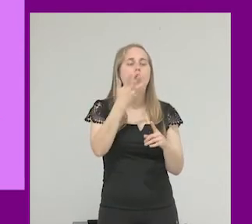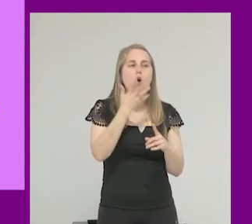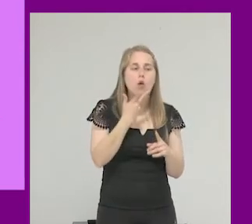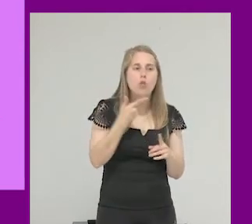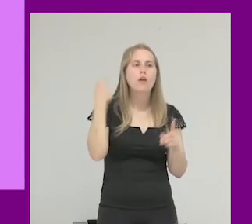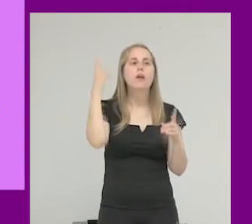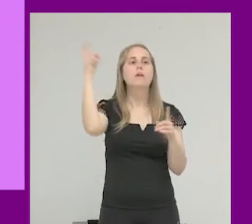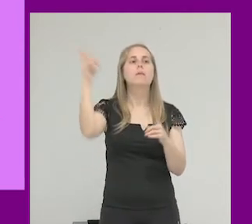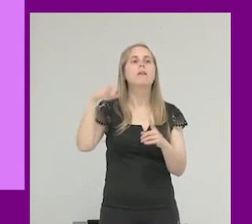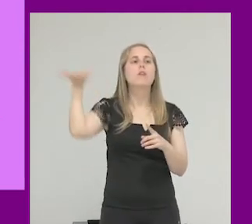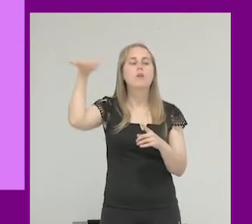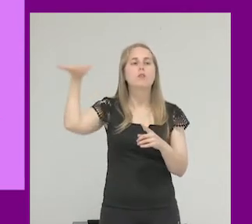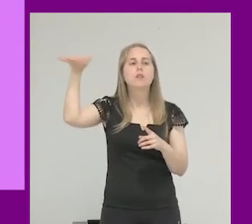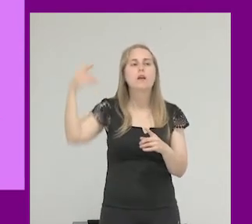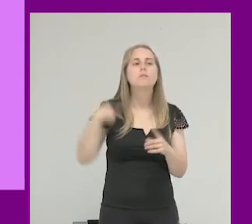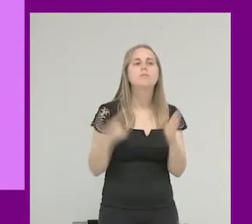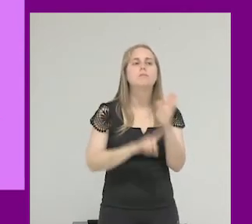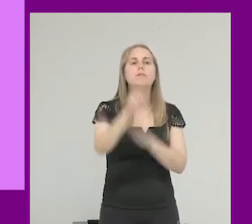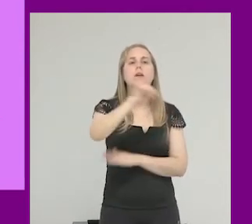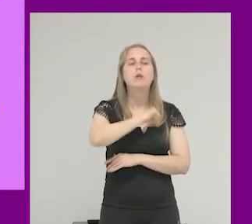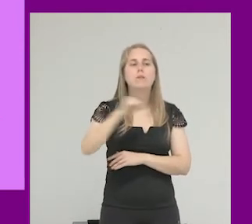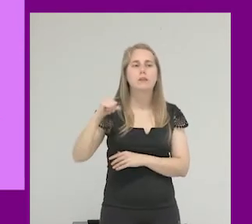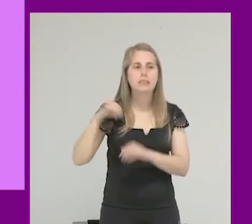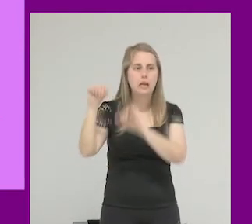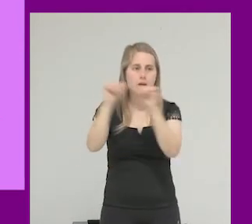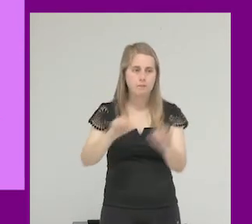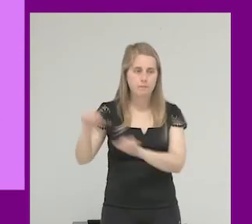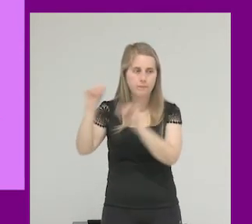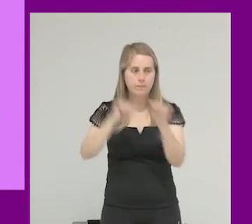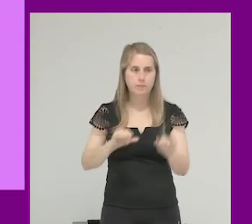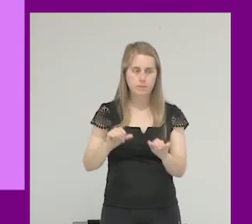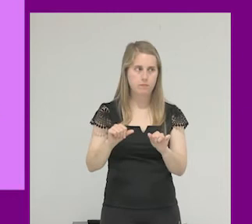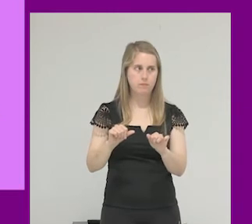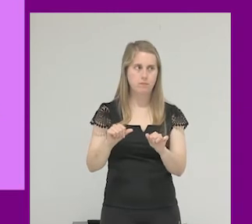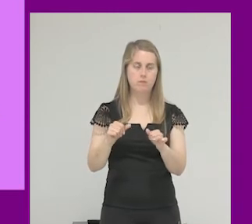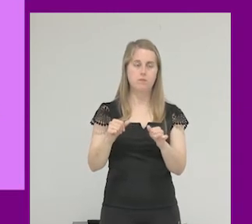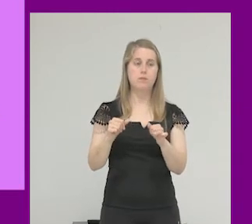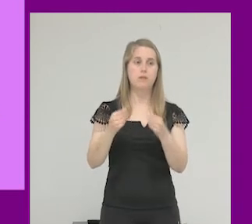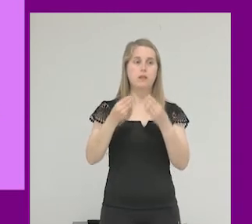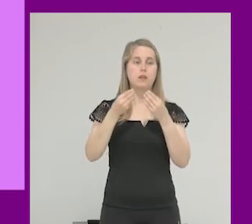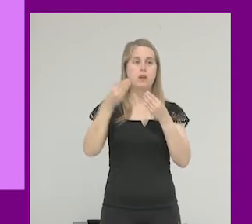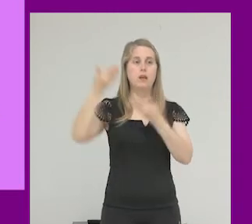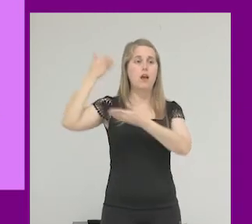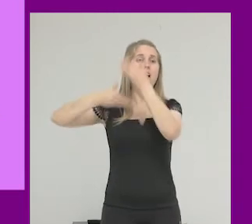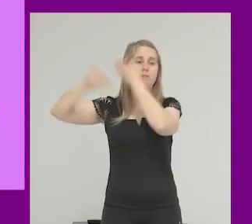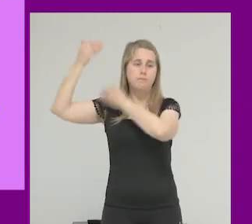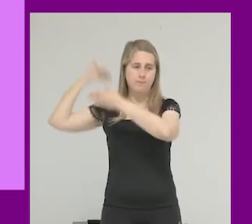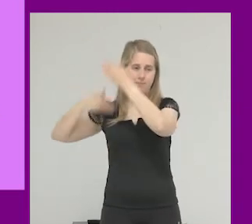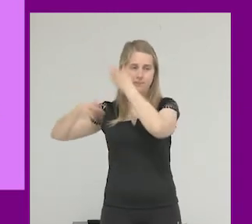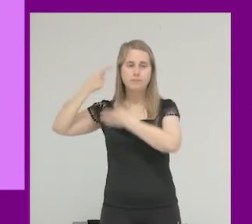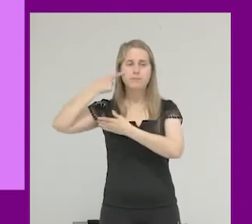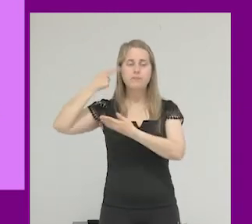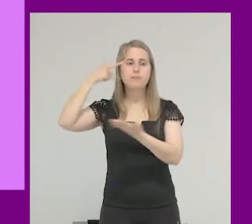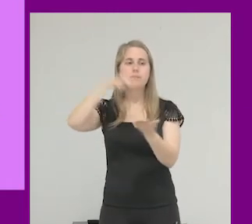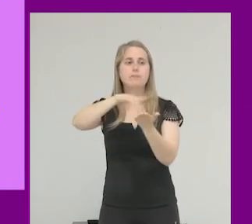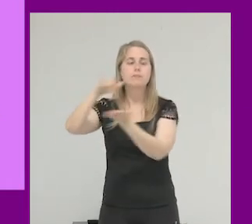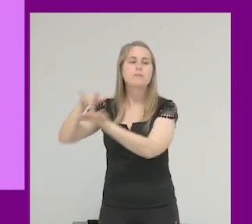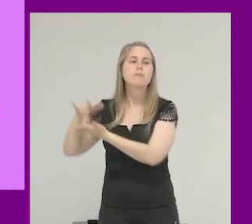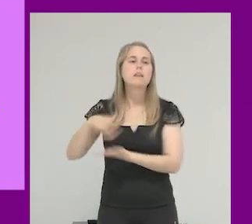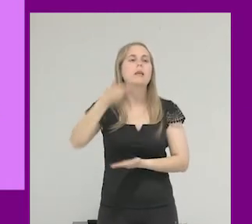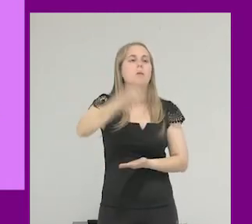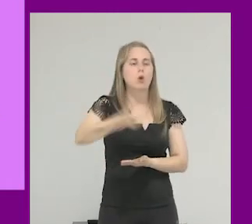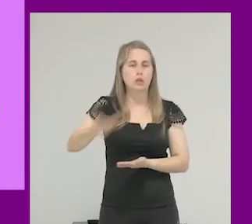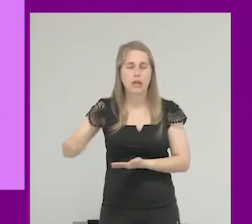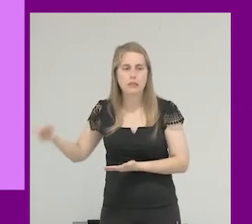y la evolución de la autodefensa, haciendo un recorrido histórico por los hitos más importantes y por cómo ha